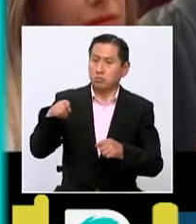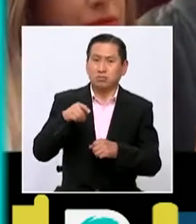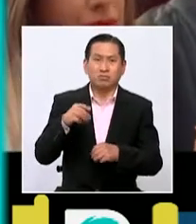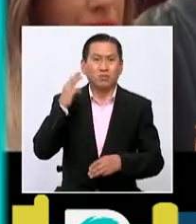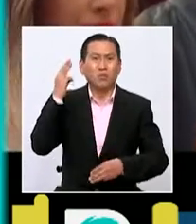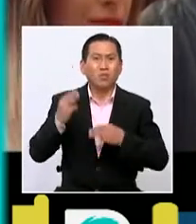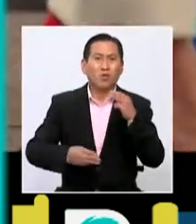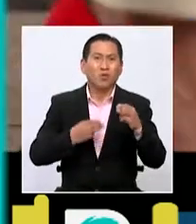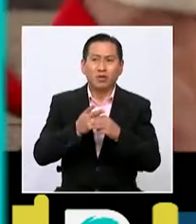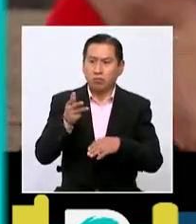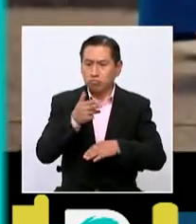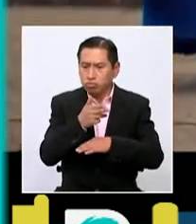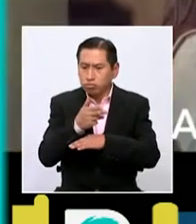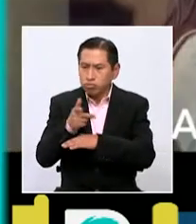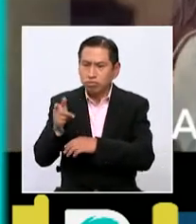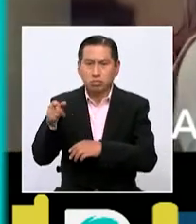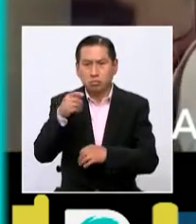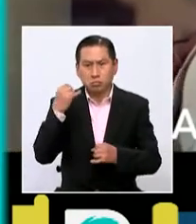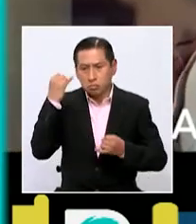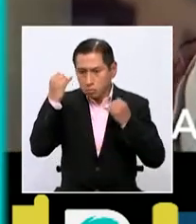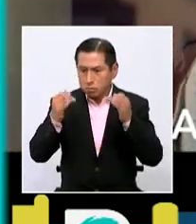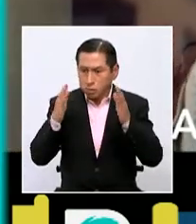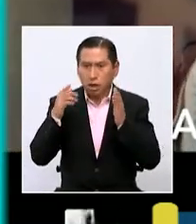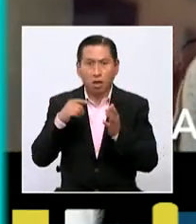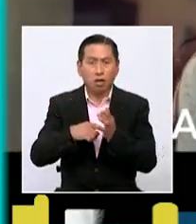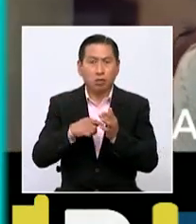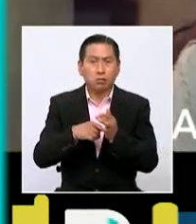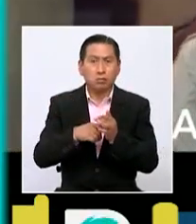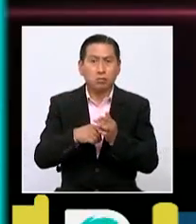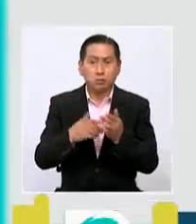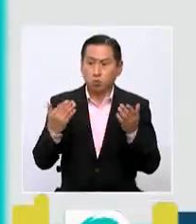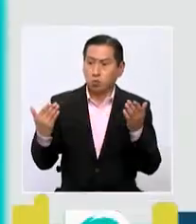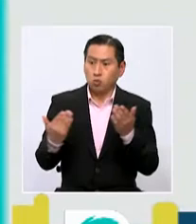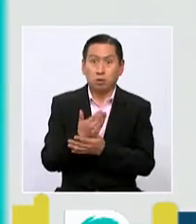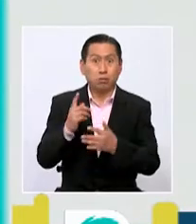mundial lo está considerando. Creo que esto es algo muy nuevo.